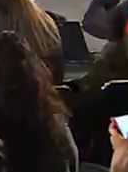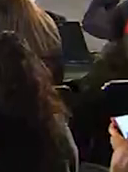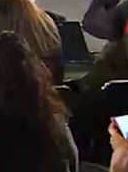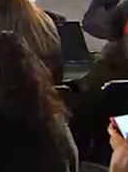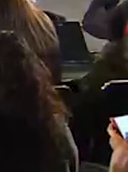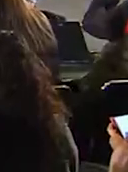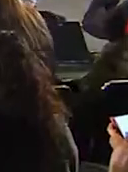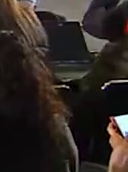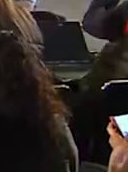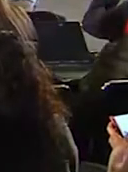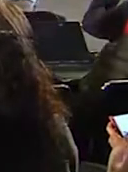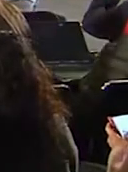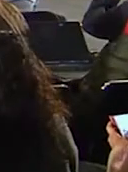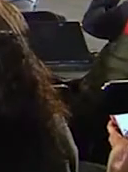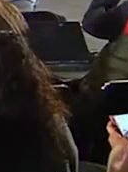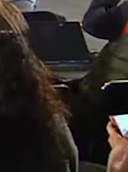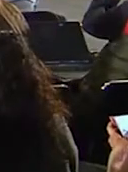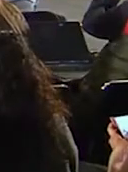Hoy